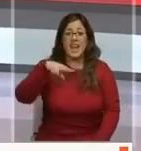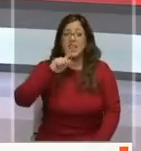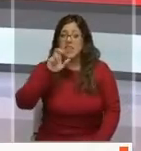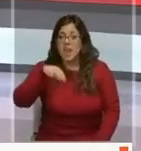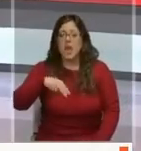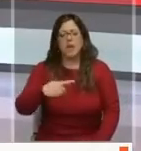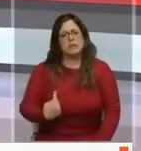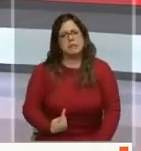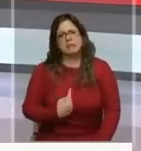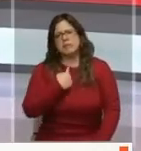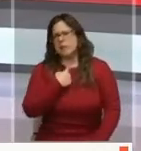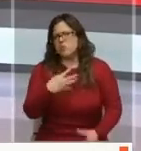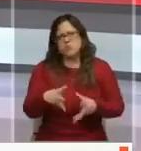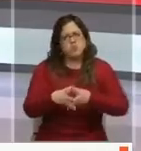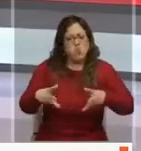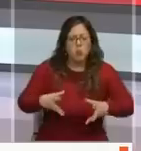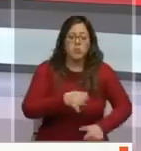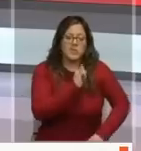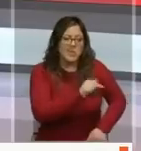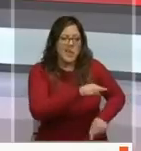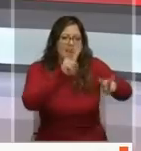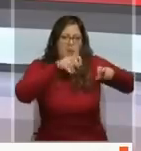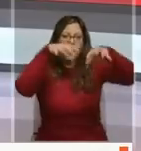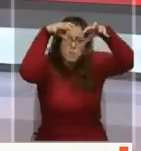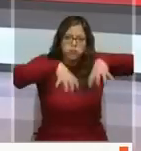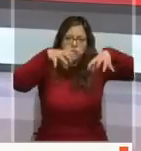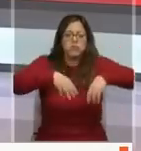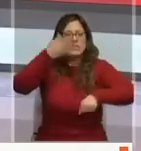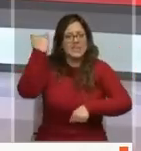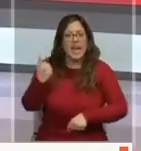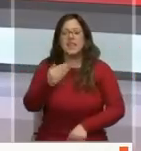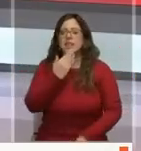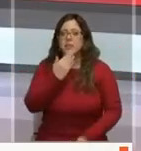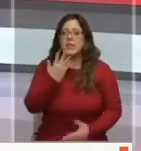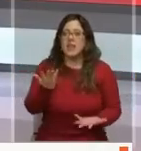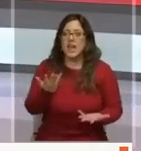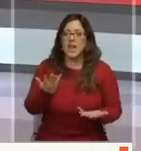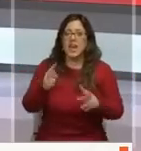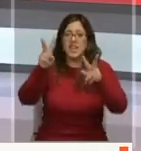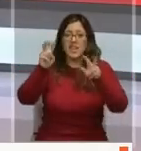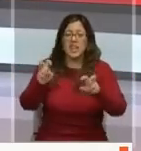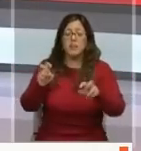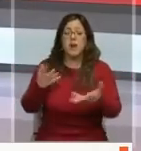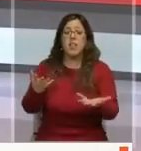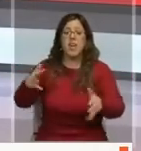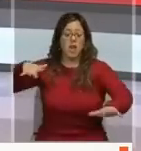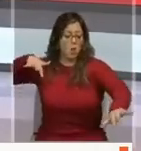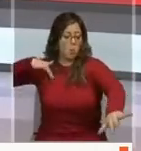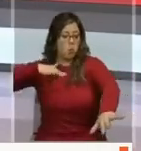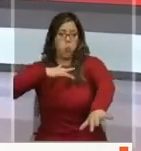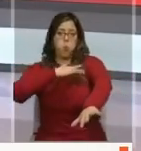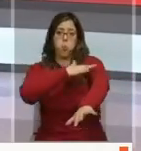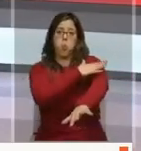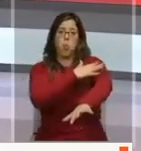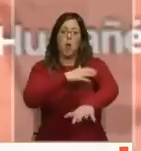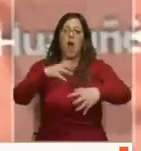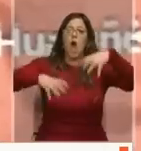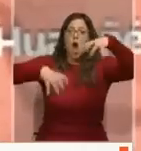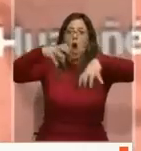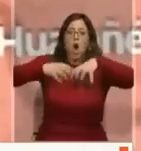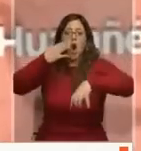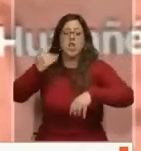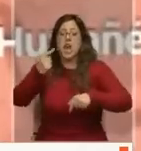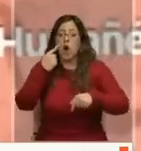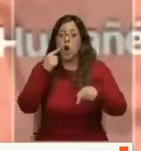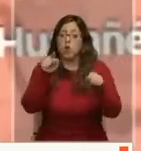sufrió bastante por la precipitación que cayó en el mismo Licantén, pero también por lo que viene de cordillera. Solamente en Licantén, solamente ahí podrían